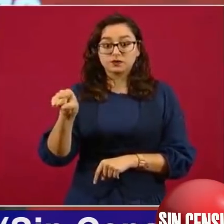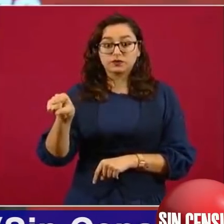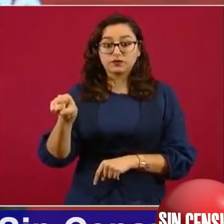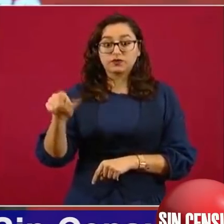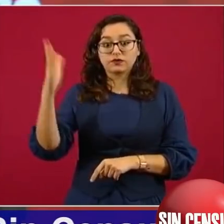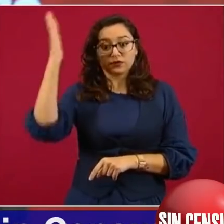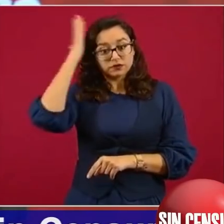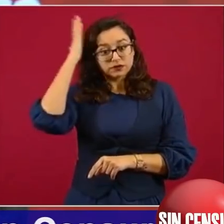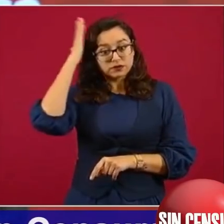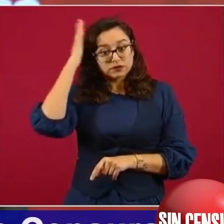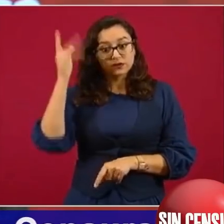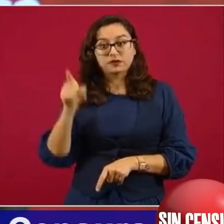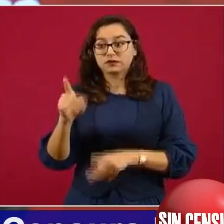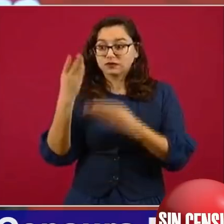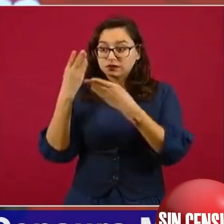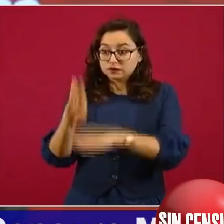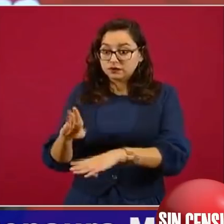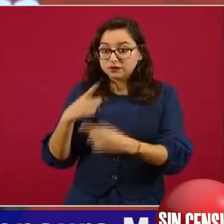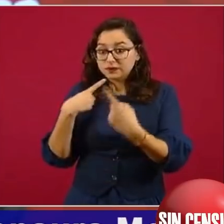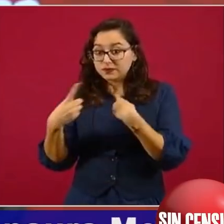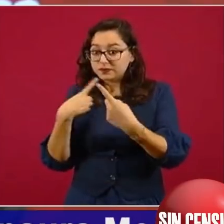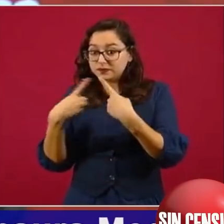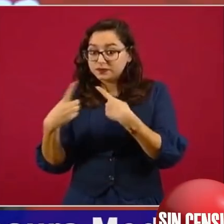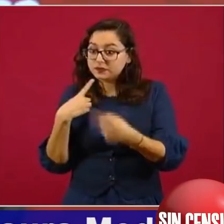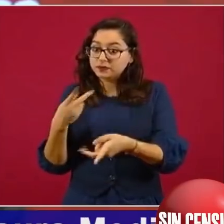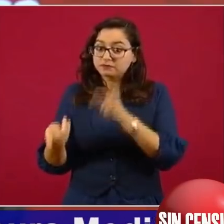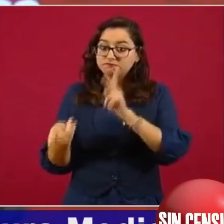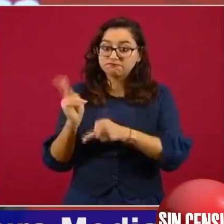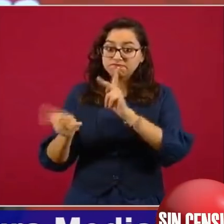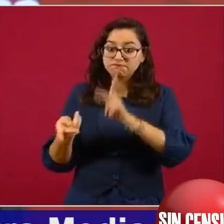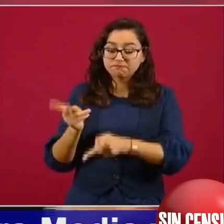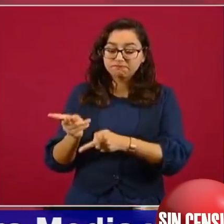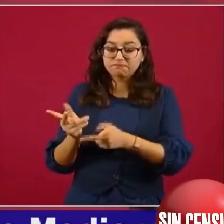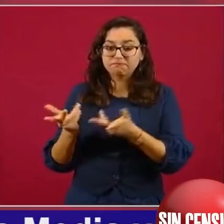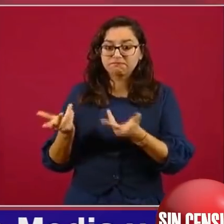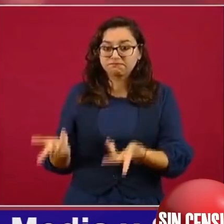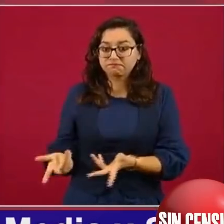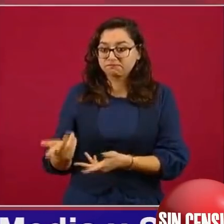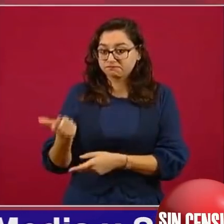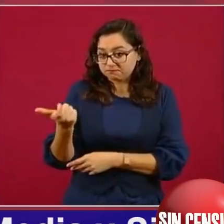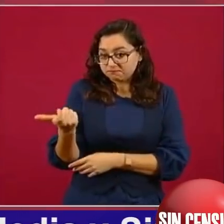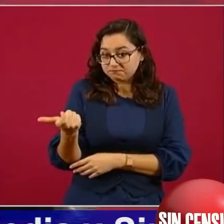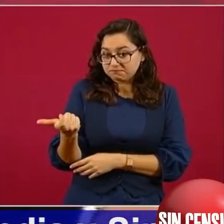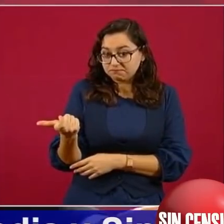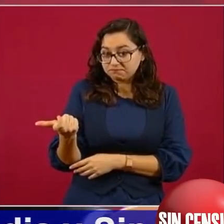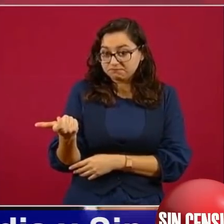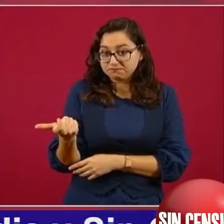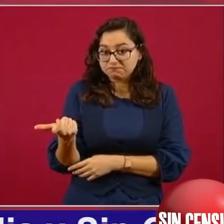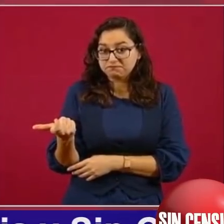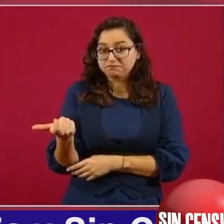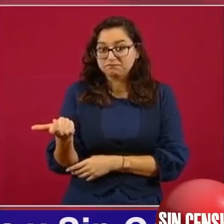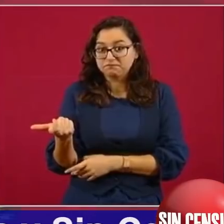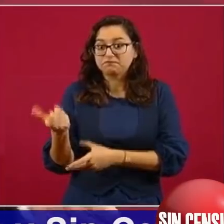el gerente del Banco de Comercio para que